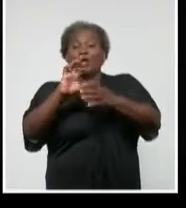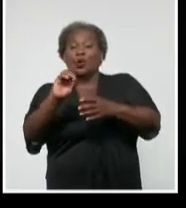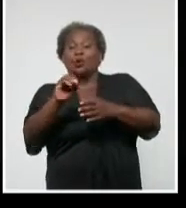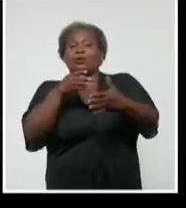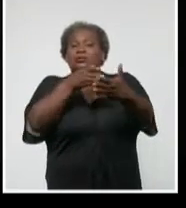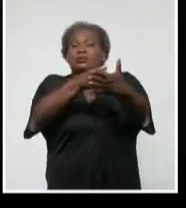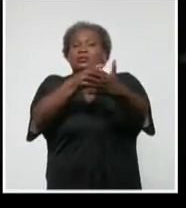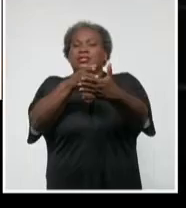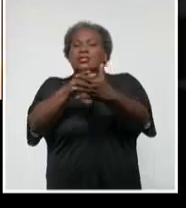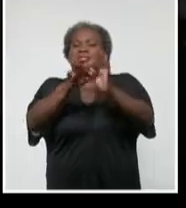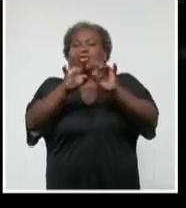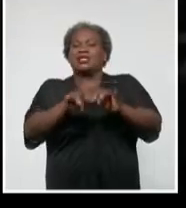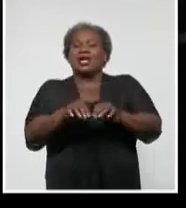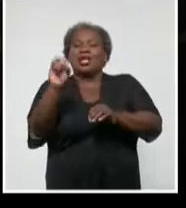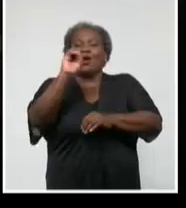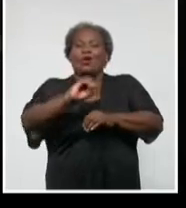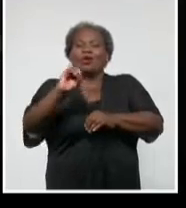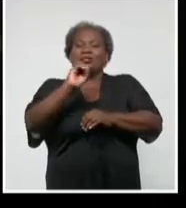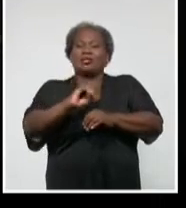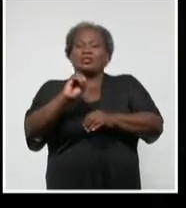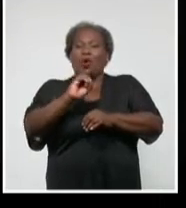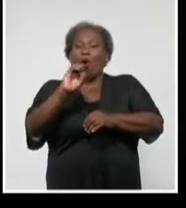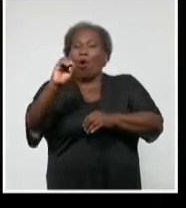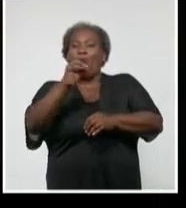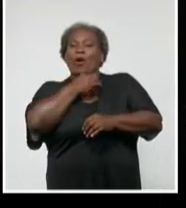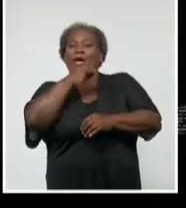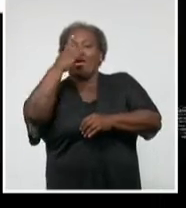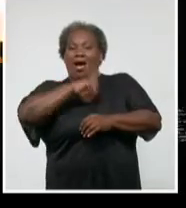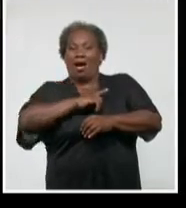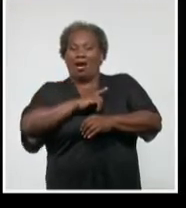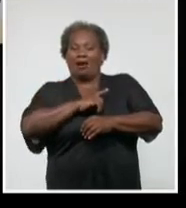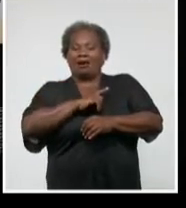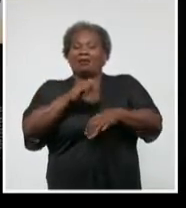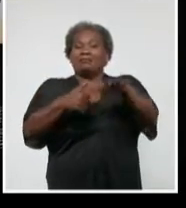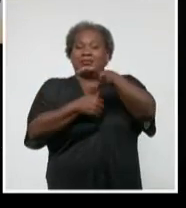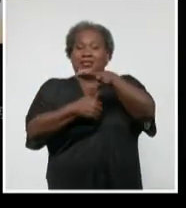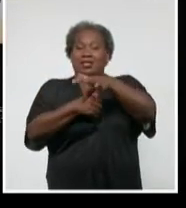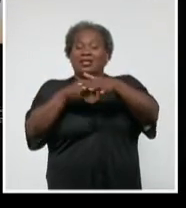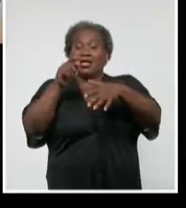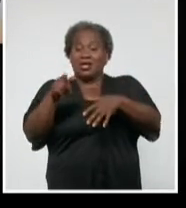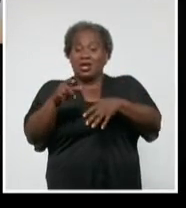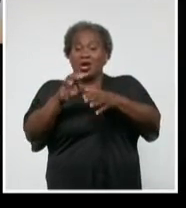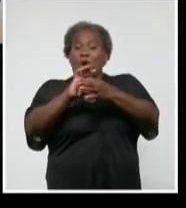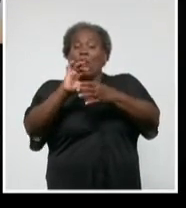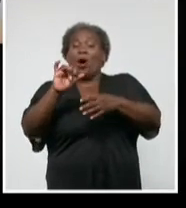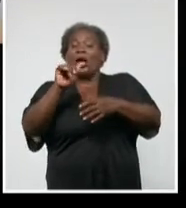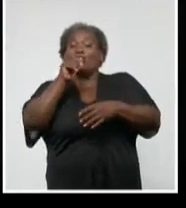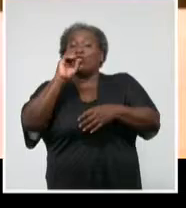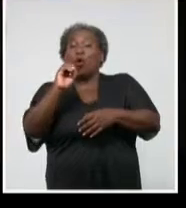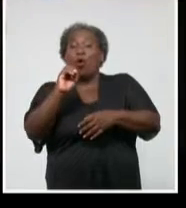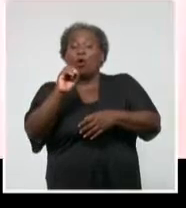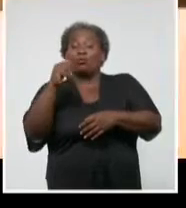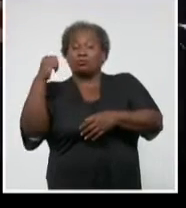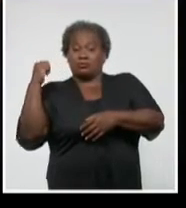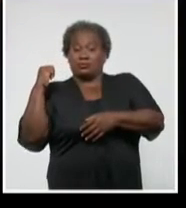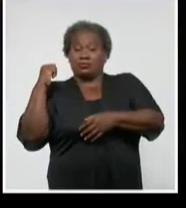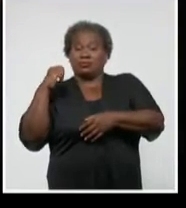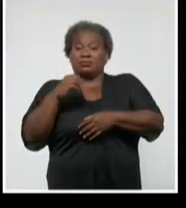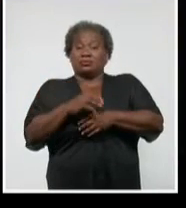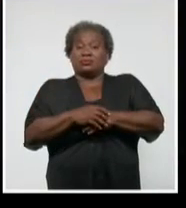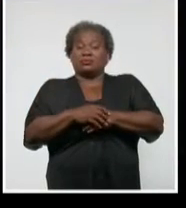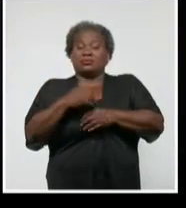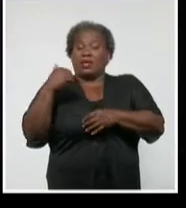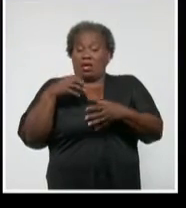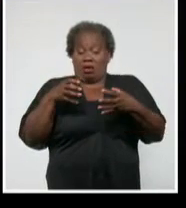la Secretaría de la Organización de Estados Americanos, OEA, y en lo interno de Venezuela, el autoproclamado Juan Guaidó. Este es un